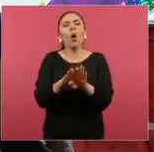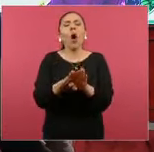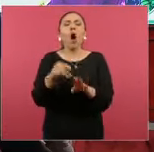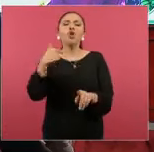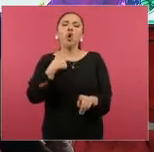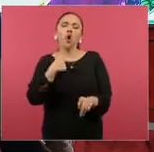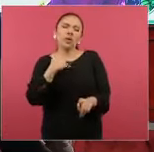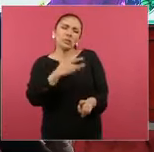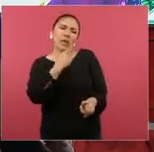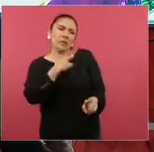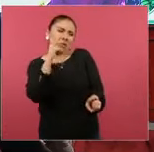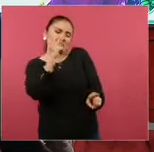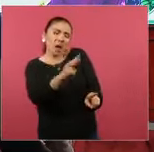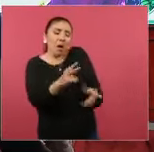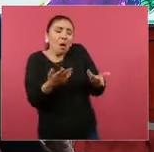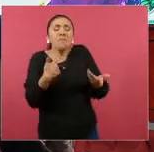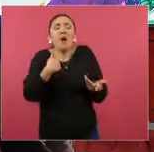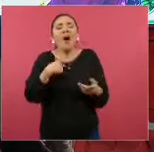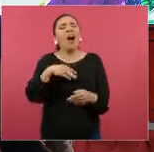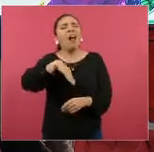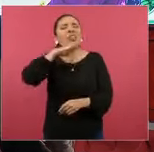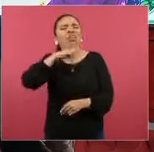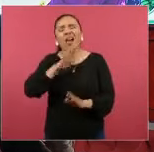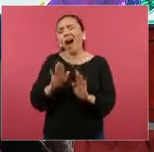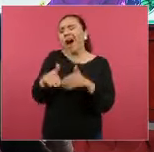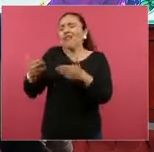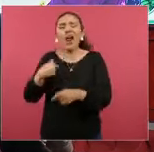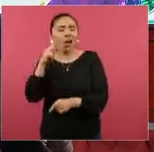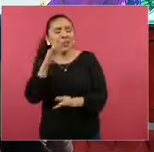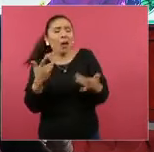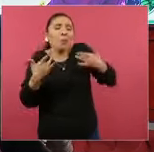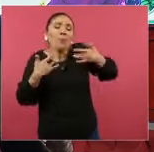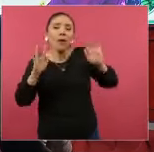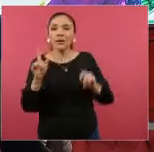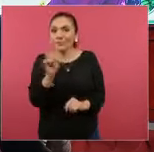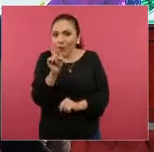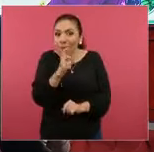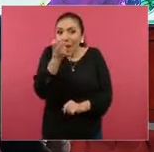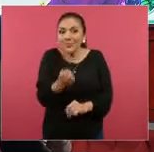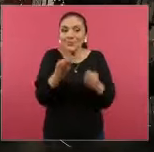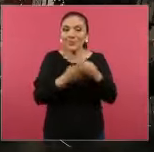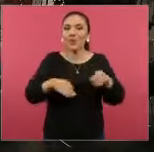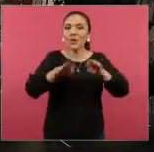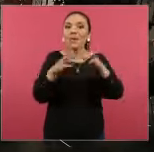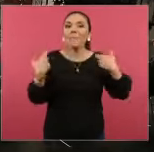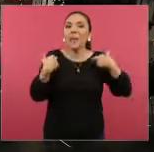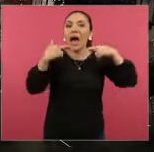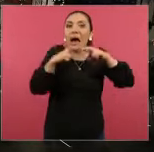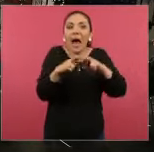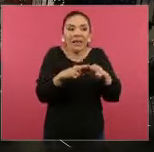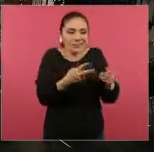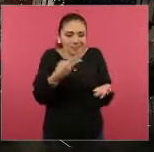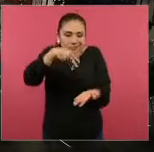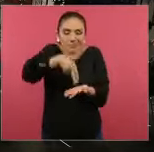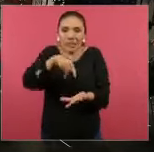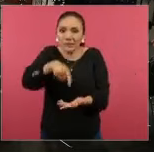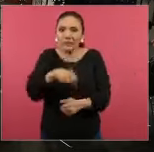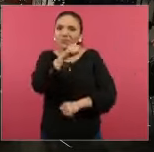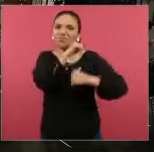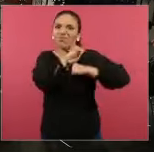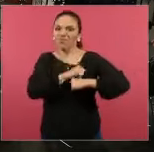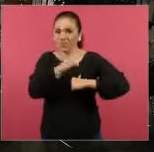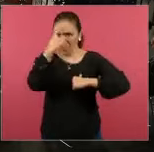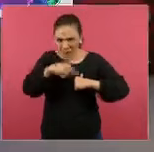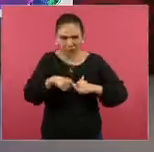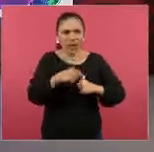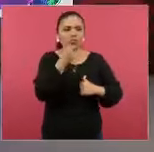sino que nosotros de la parte interna podamos desarrollarlo. Es por eso que el maestro es uno de los gestores que le debe decir al niño: explora tu